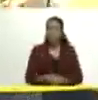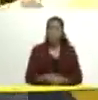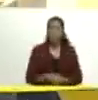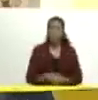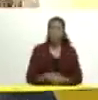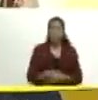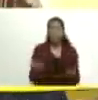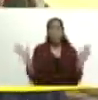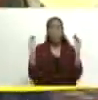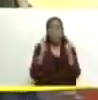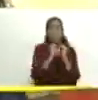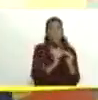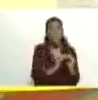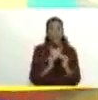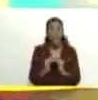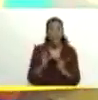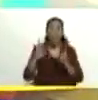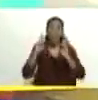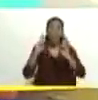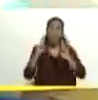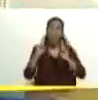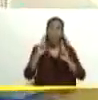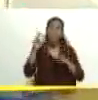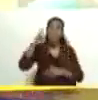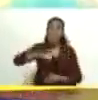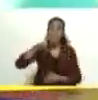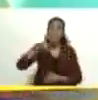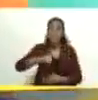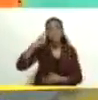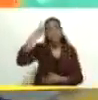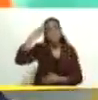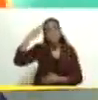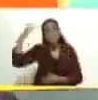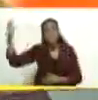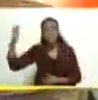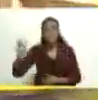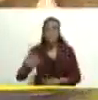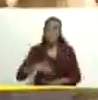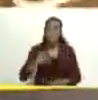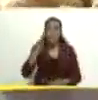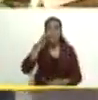Con la igualdad, pero ojalá nunca tuviera la necesidad de soñarlos. La